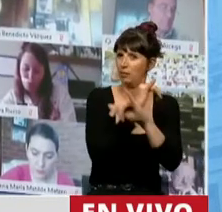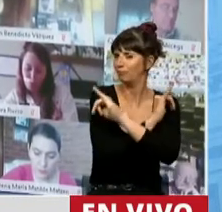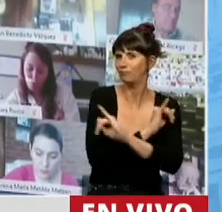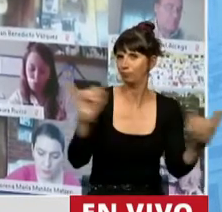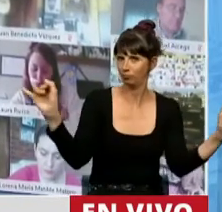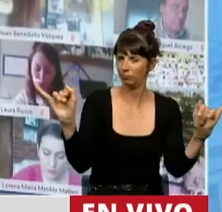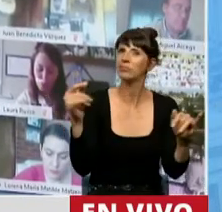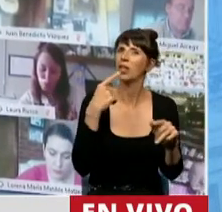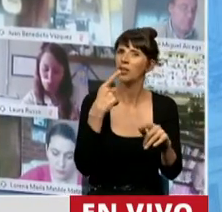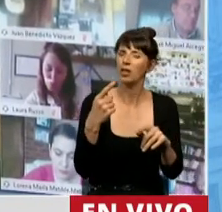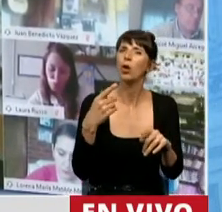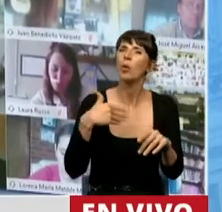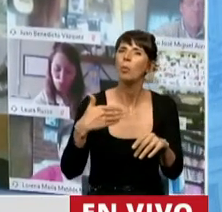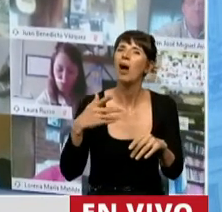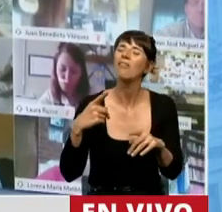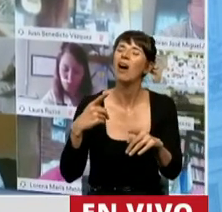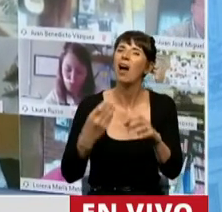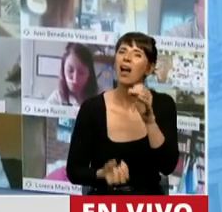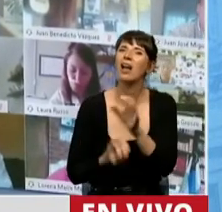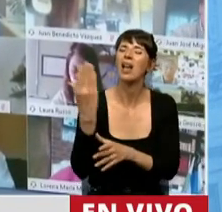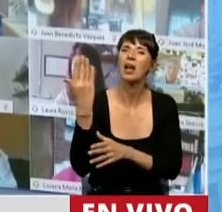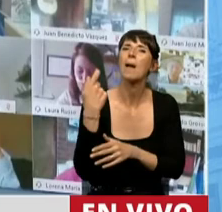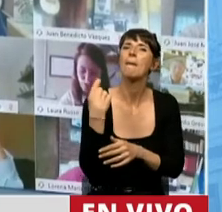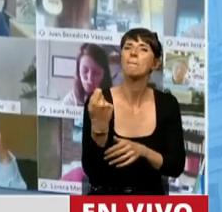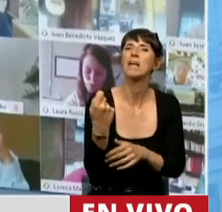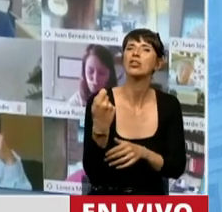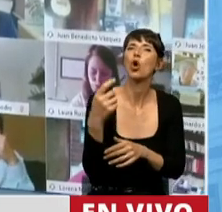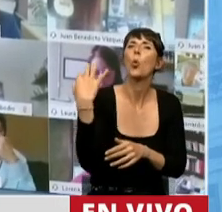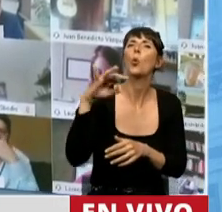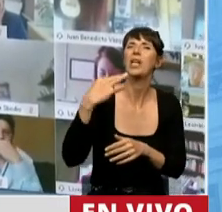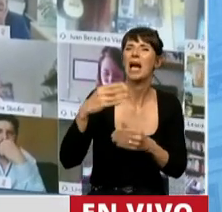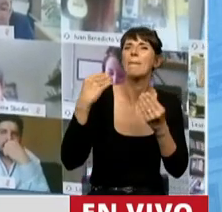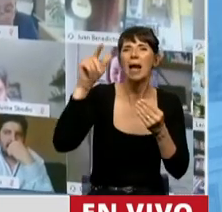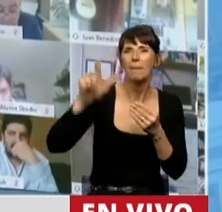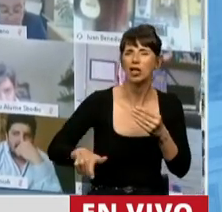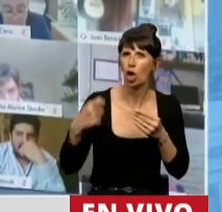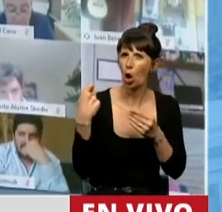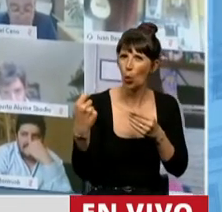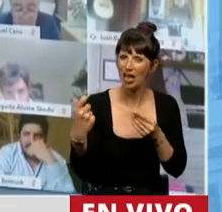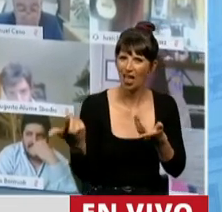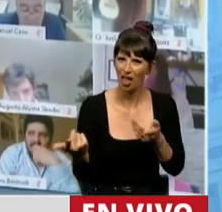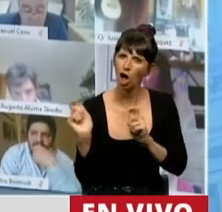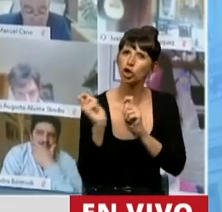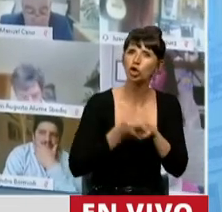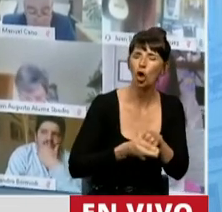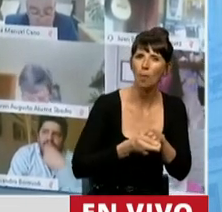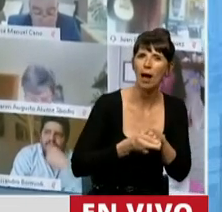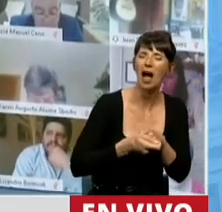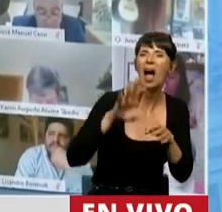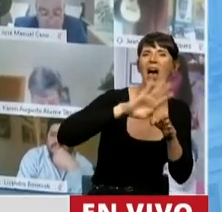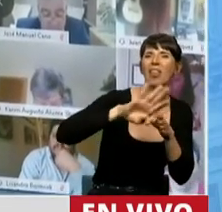creación de la PUAM, o Pensión Única para el Adulto Mayor, que vino a reemplazar a la moratoria